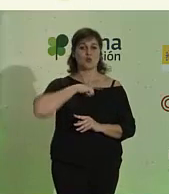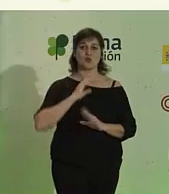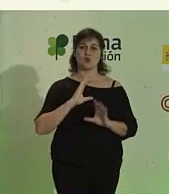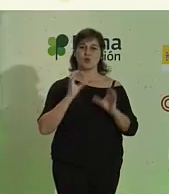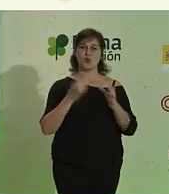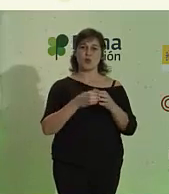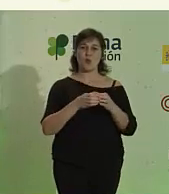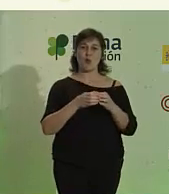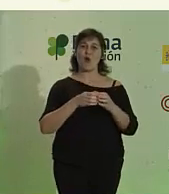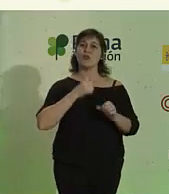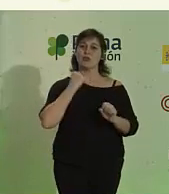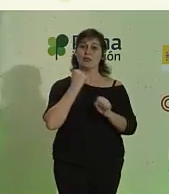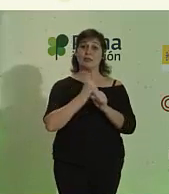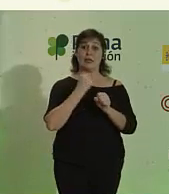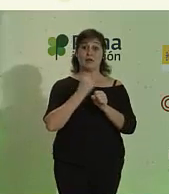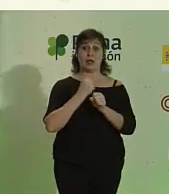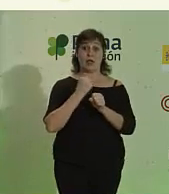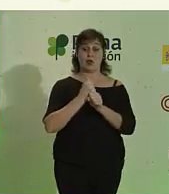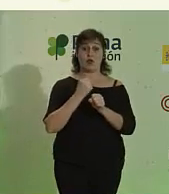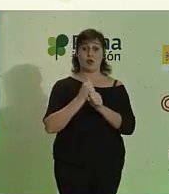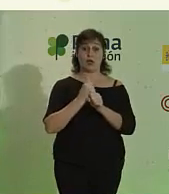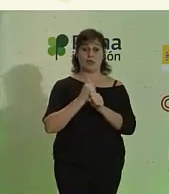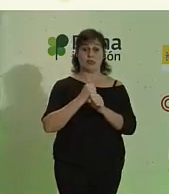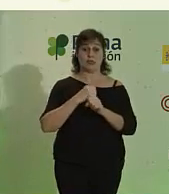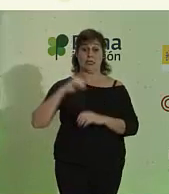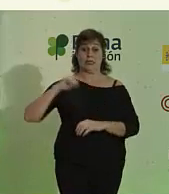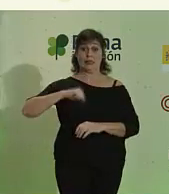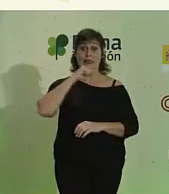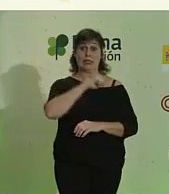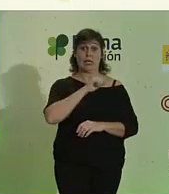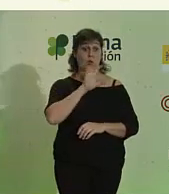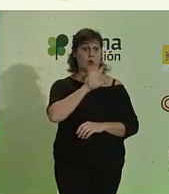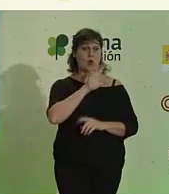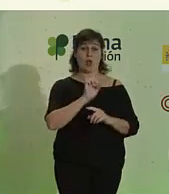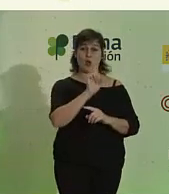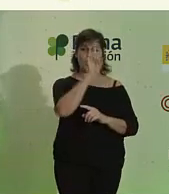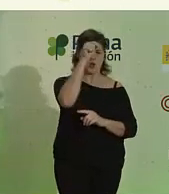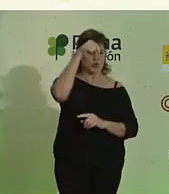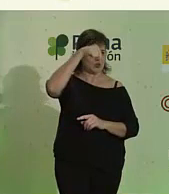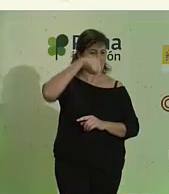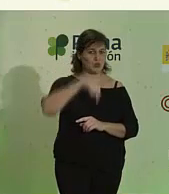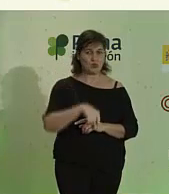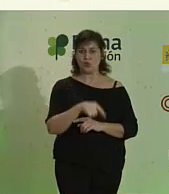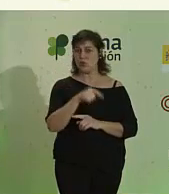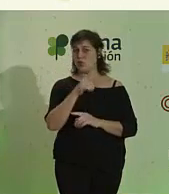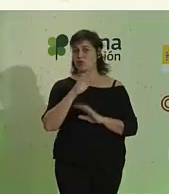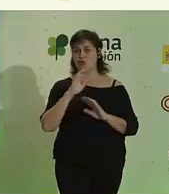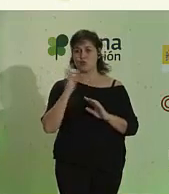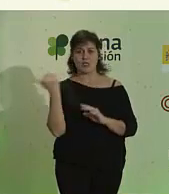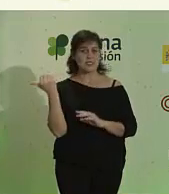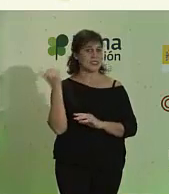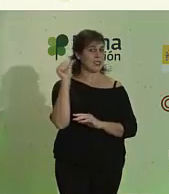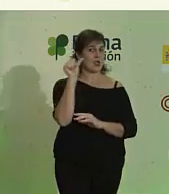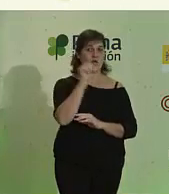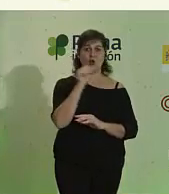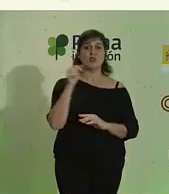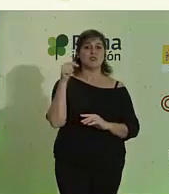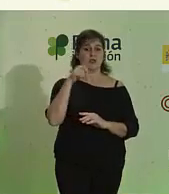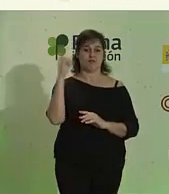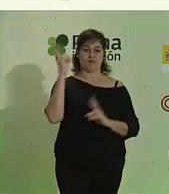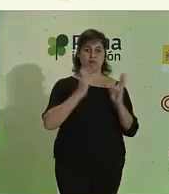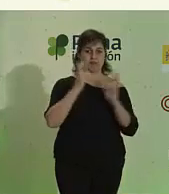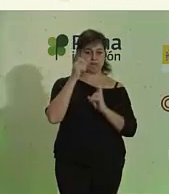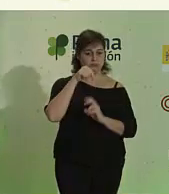de trabajadores de todas las partes de Taiwán, el norte, el sur, en el este, el oeste.